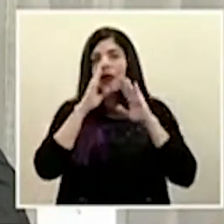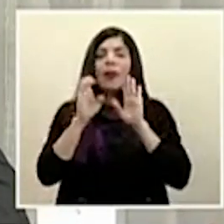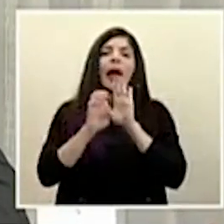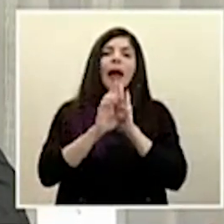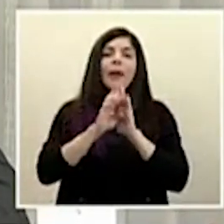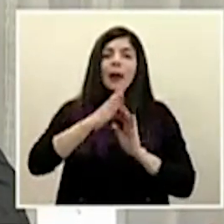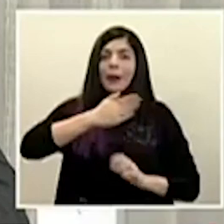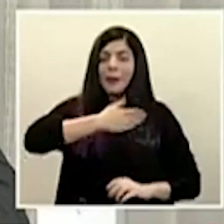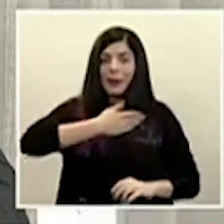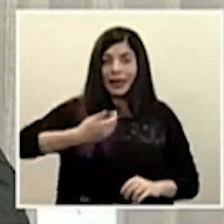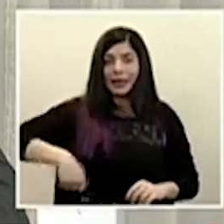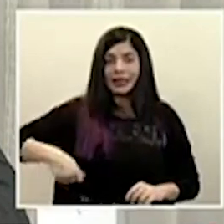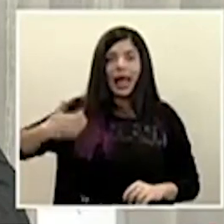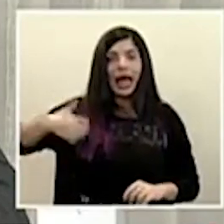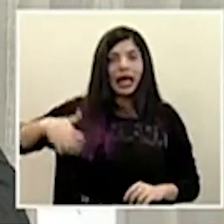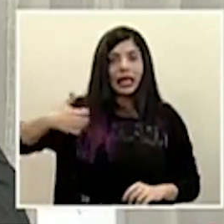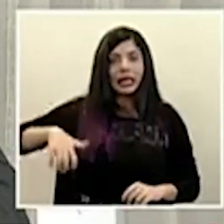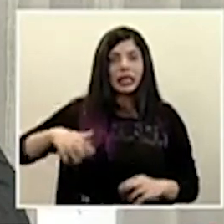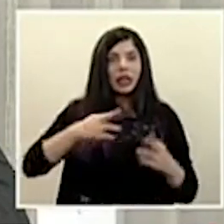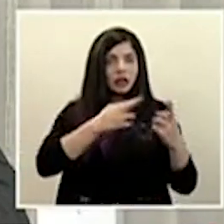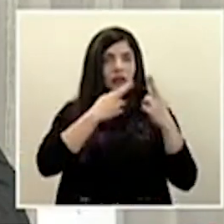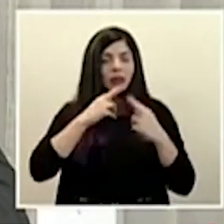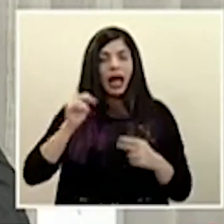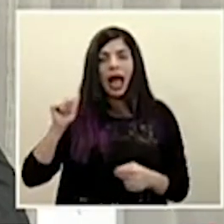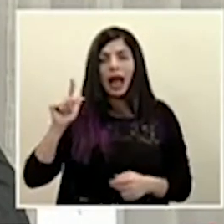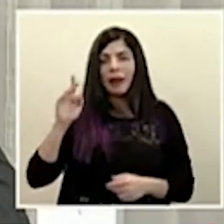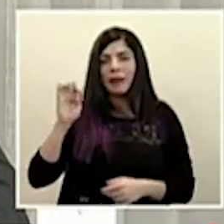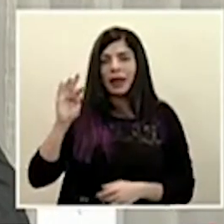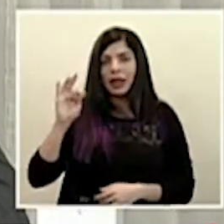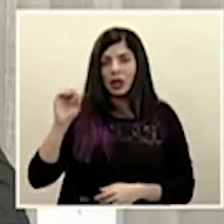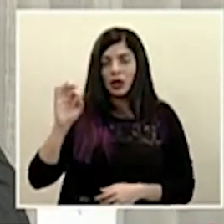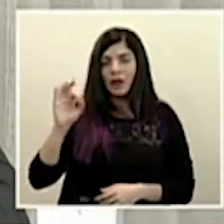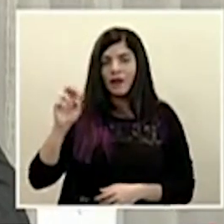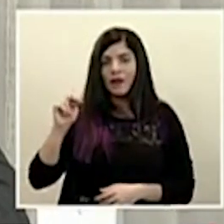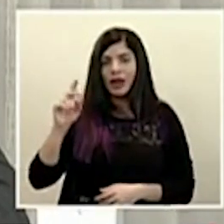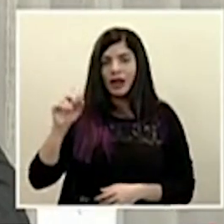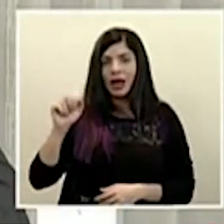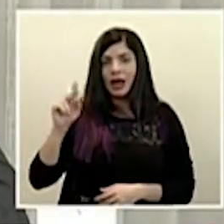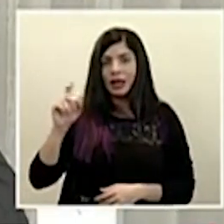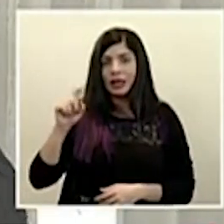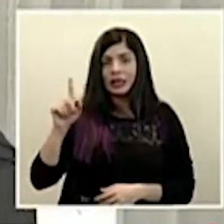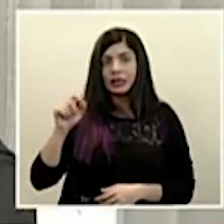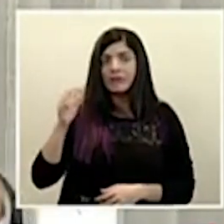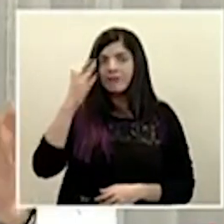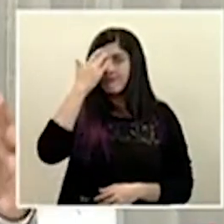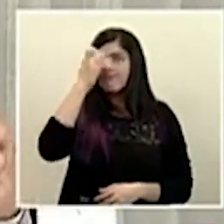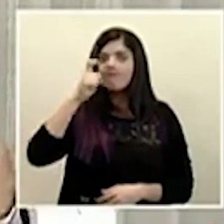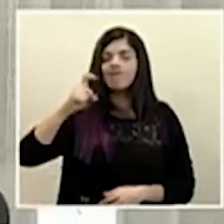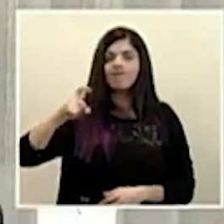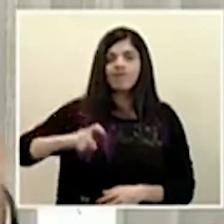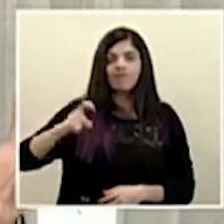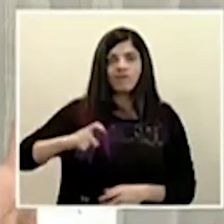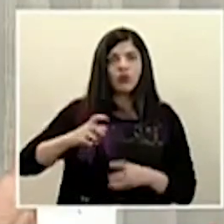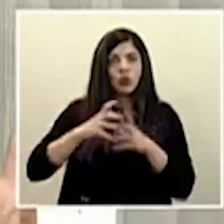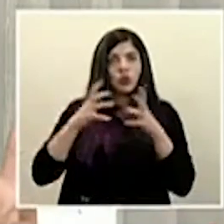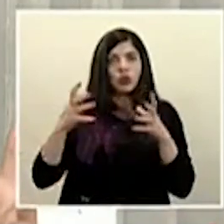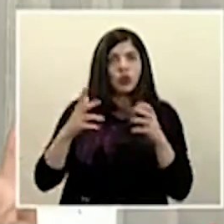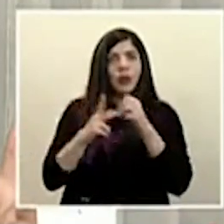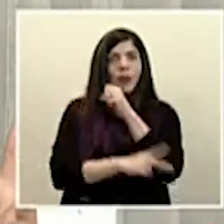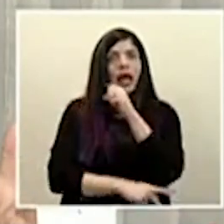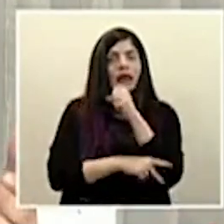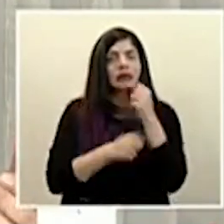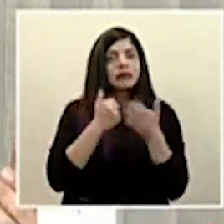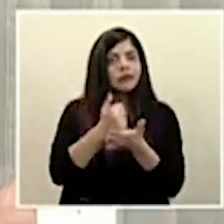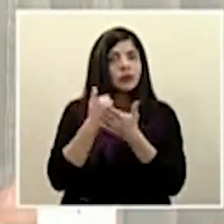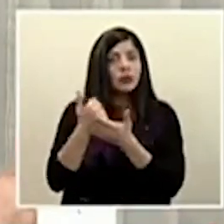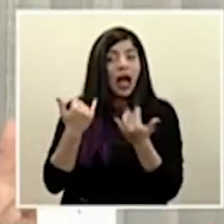por el presidente de Argentina, don Alberto Fernández, porque va a ser muy necesaria la ayuda para muchos países. Ya